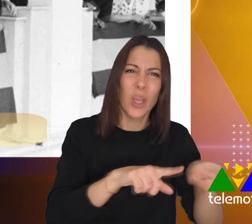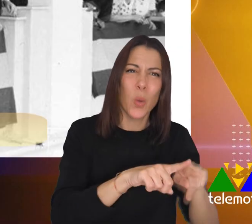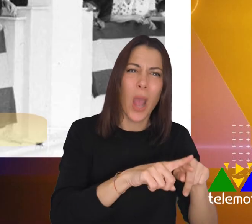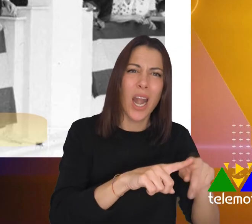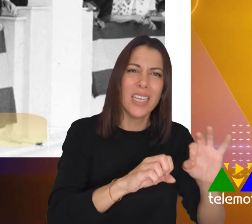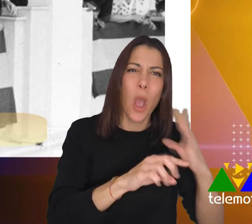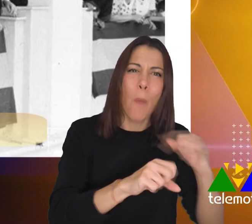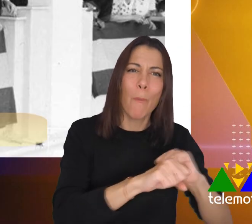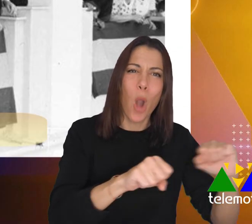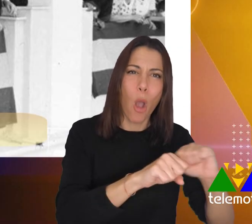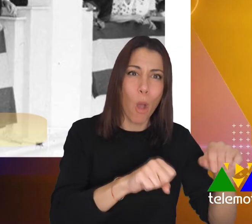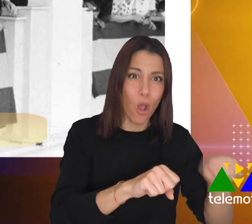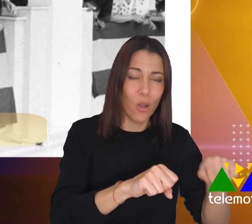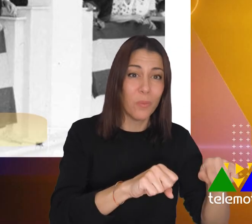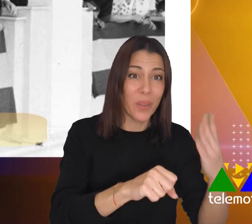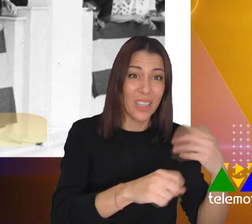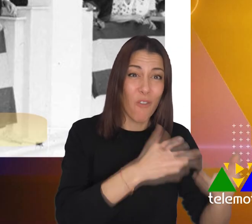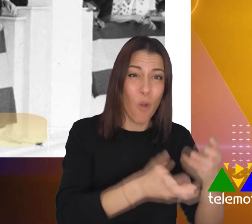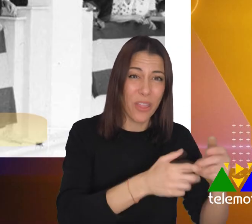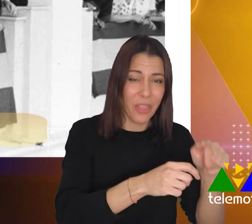allí en ese que hemos llamado, ya era la fundición,